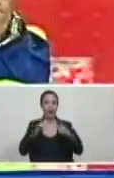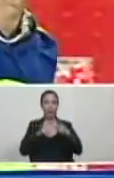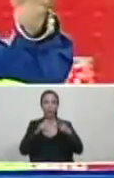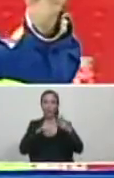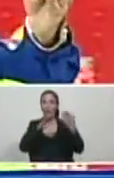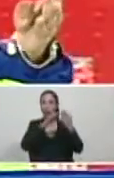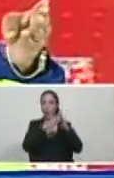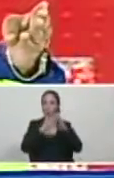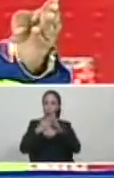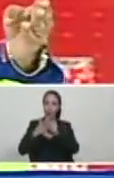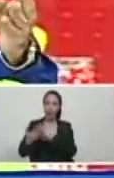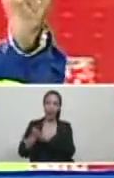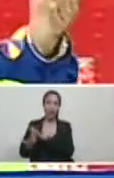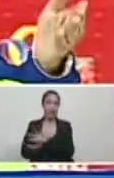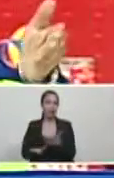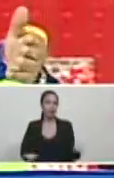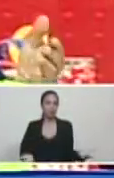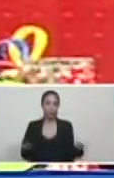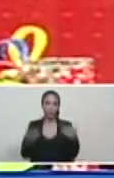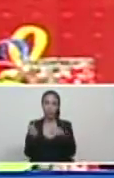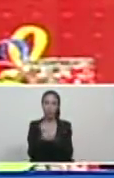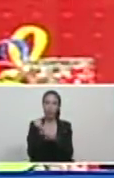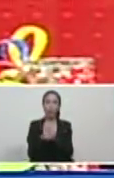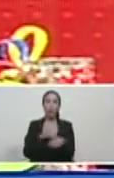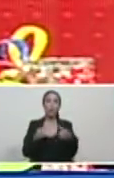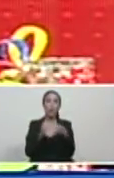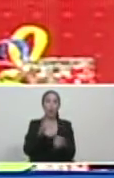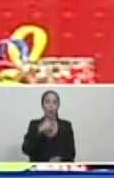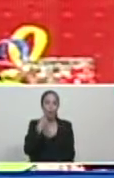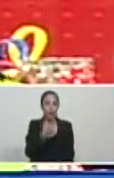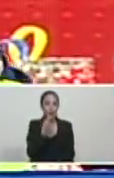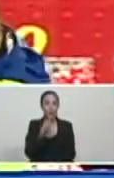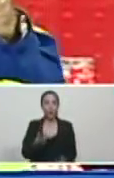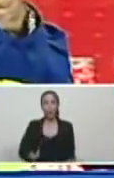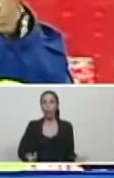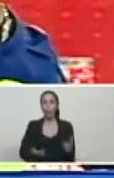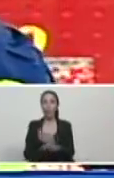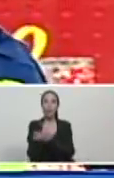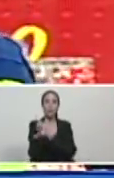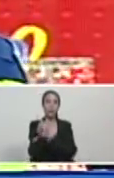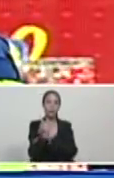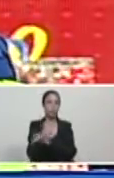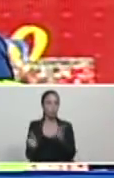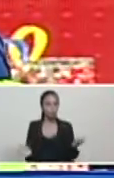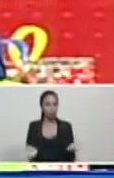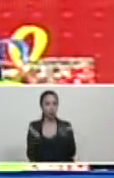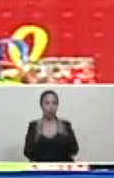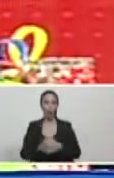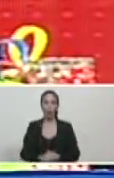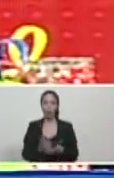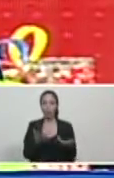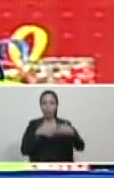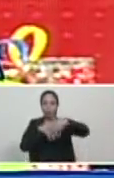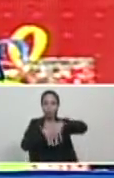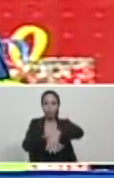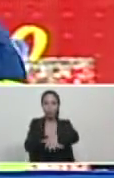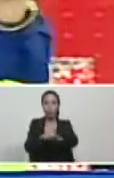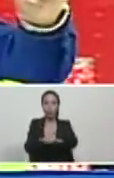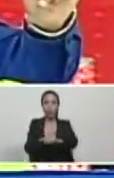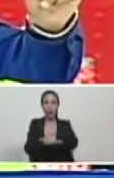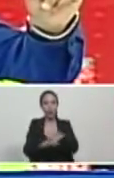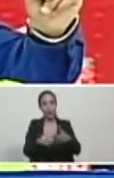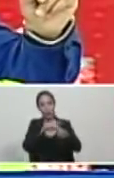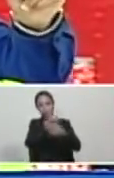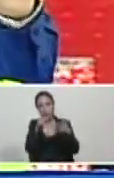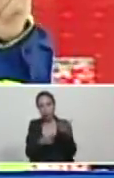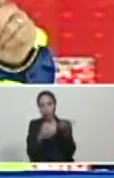comunidades, consejos comunales, VCH, Movimiento por la Paz y la Vida. Y bueno, todas esas fuerzas se cruzan